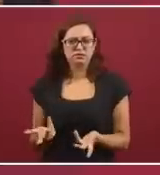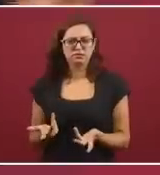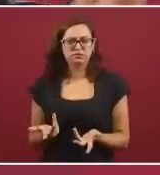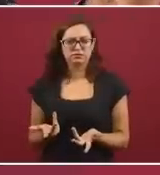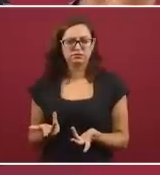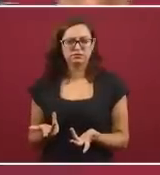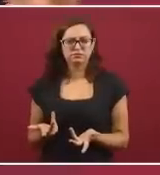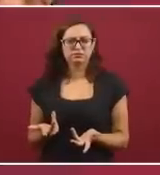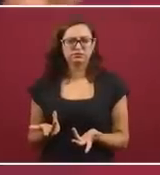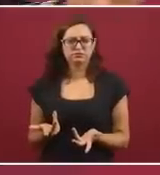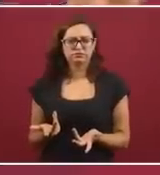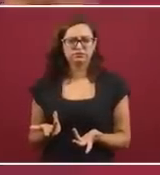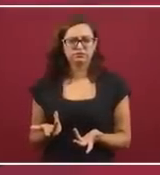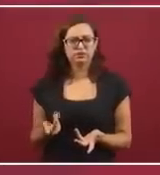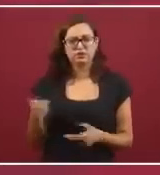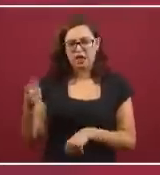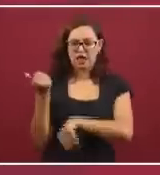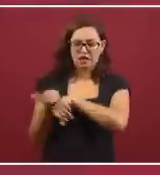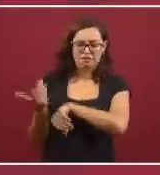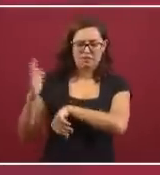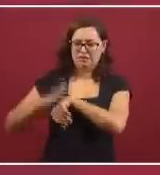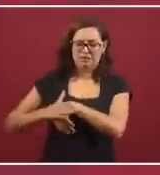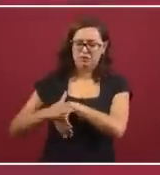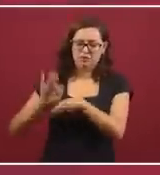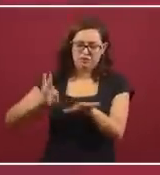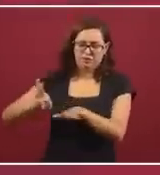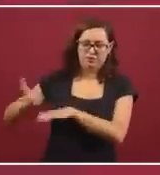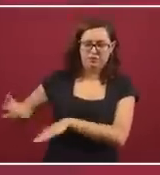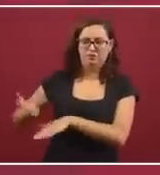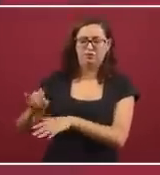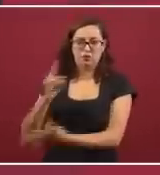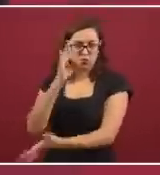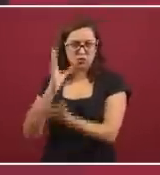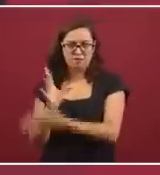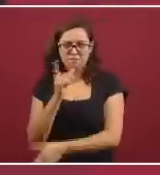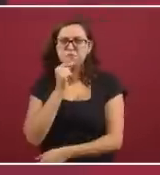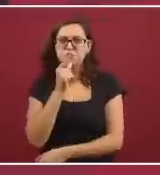se quitan los administrativos entonces